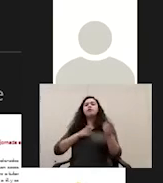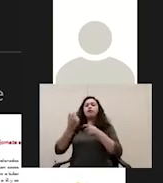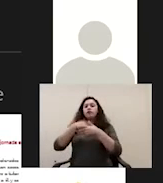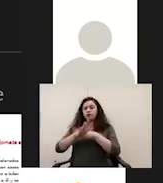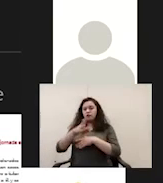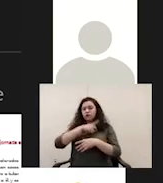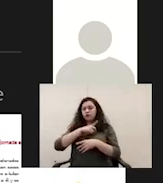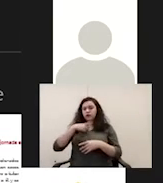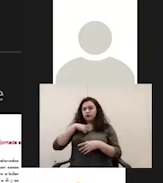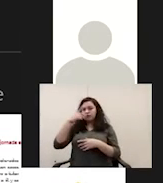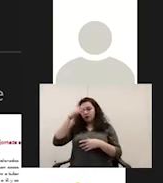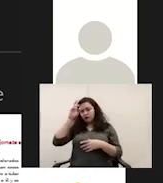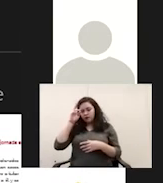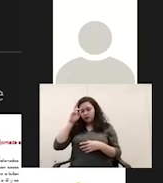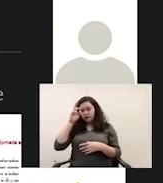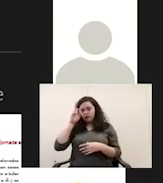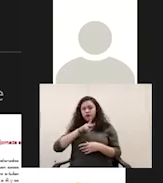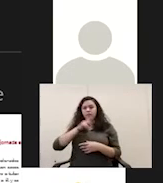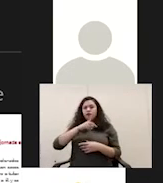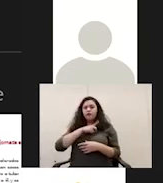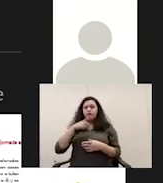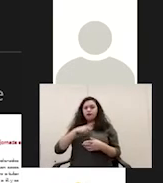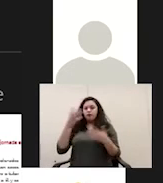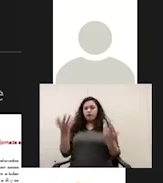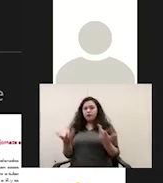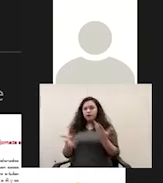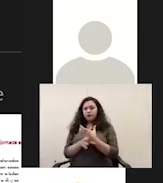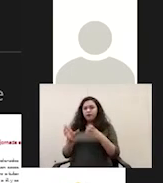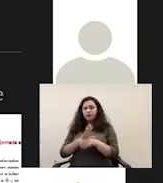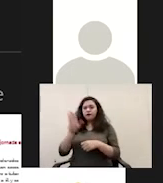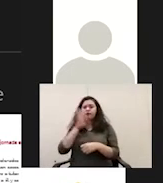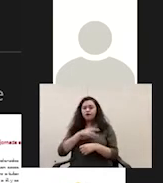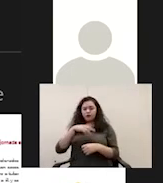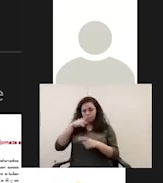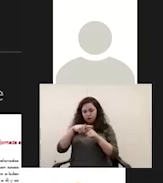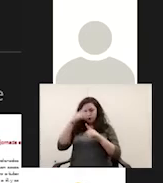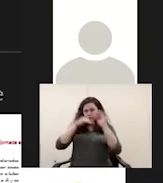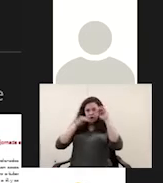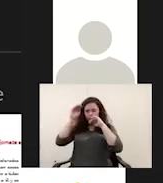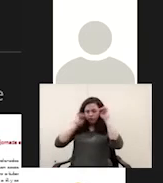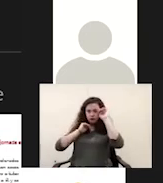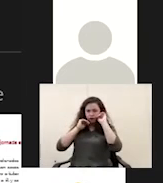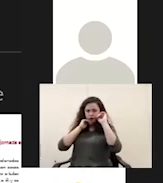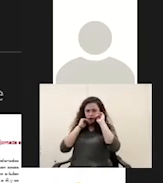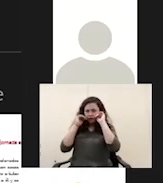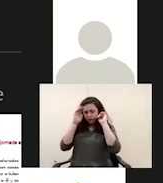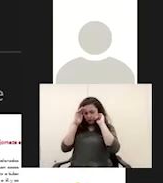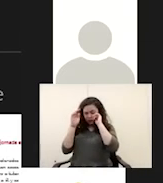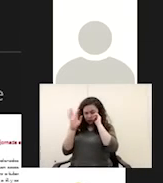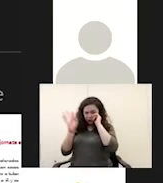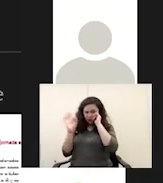les mencioné hace un momento, se tiene que evitar las aglomeraciones, tiene que ser la toma de temperatura lo más rápido que puedan, el